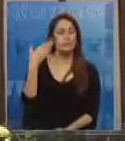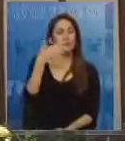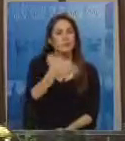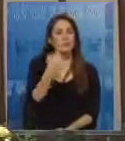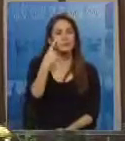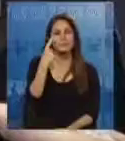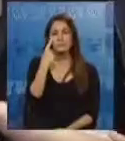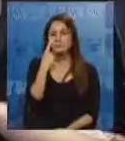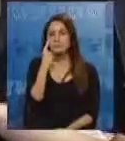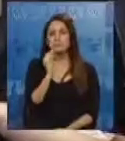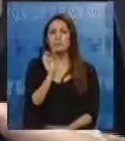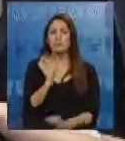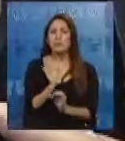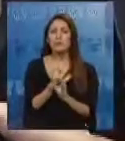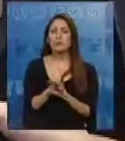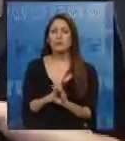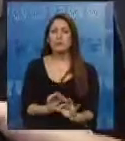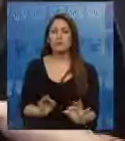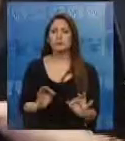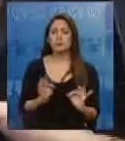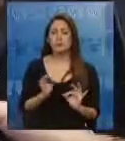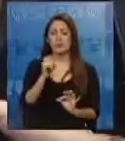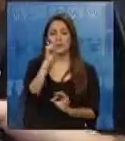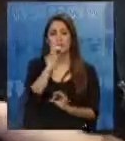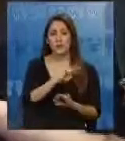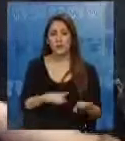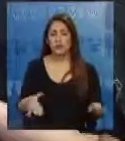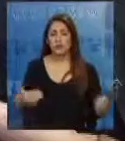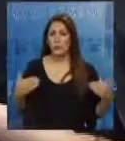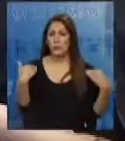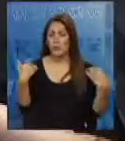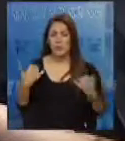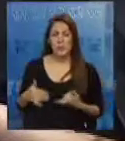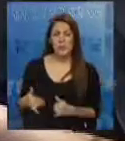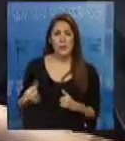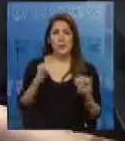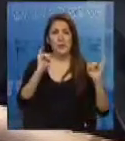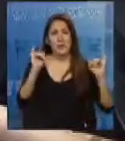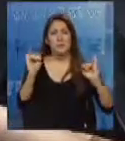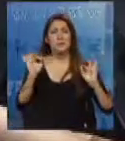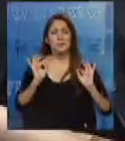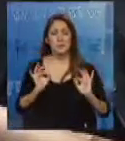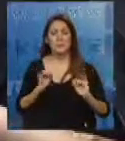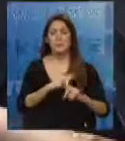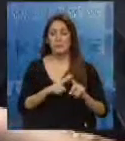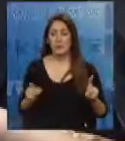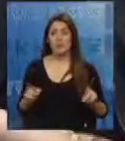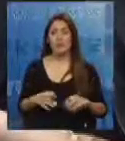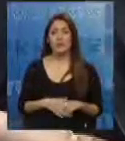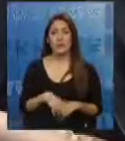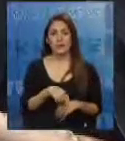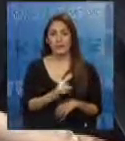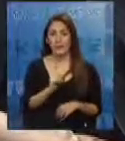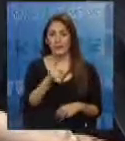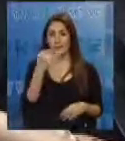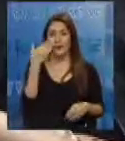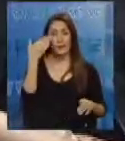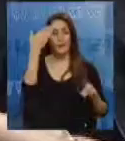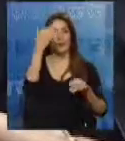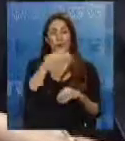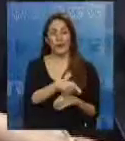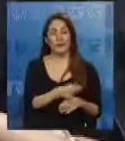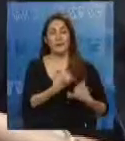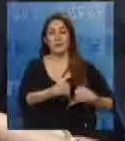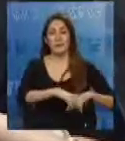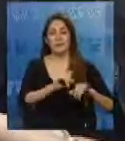Está funcionando todo correctamente bien. A los niños se les ve inclusive felices, jugando, divirtiéndose. Pero claro, está, ese no es el destino de él.